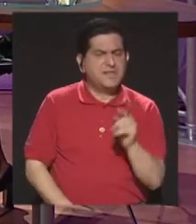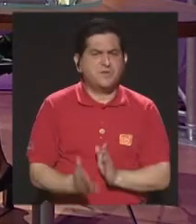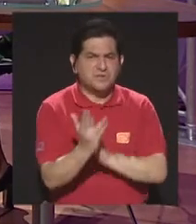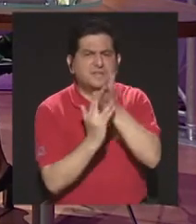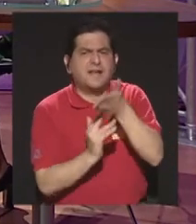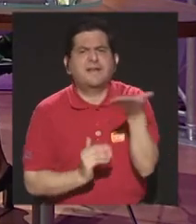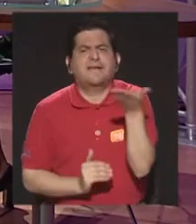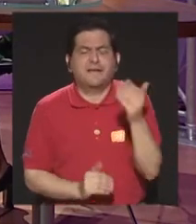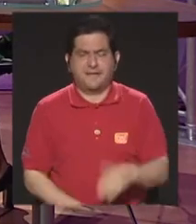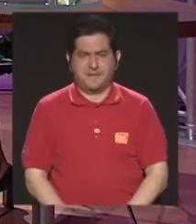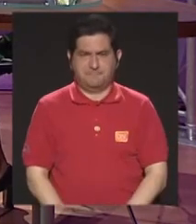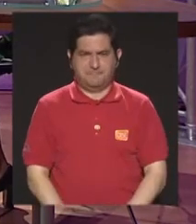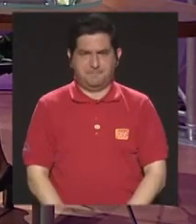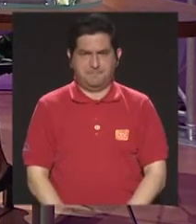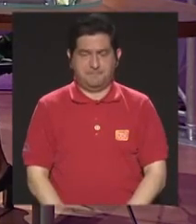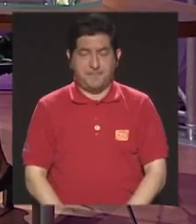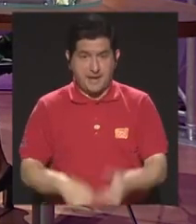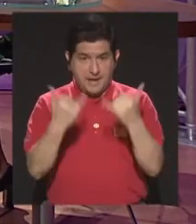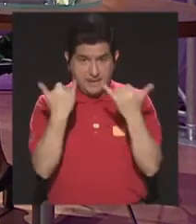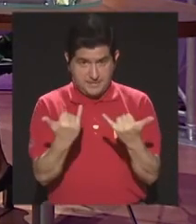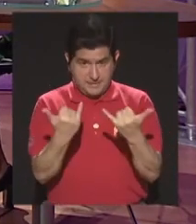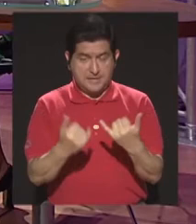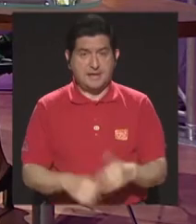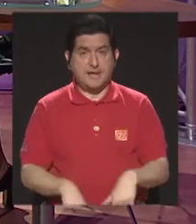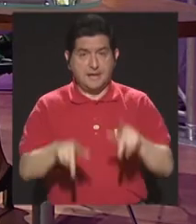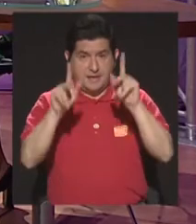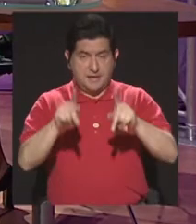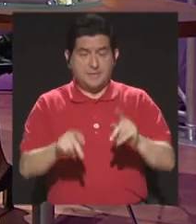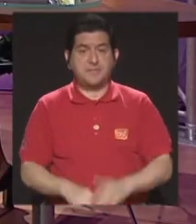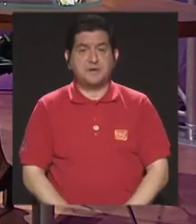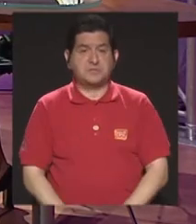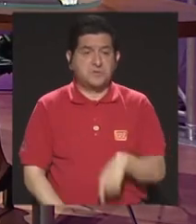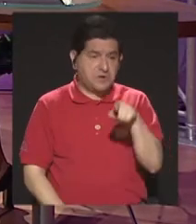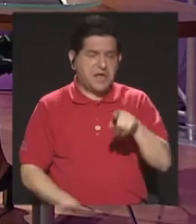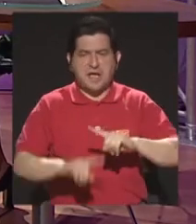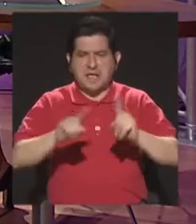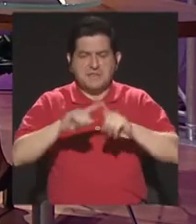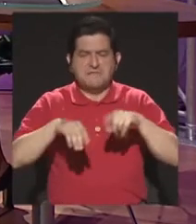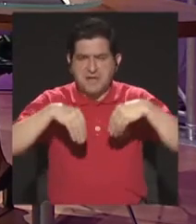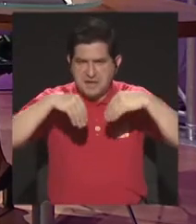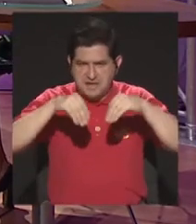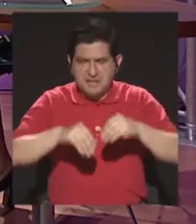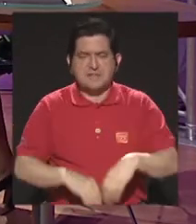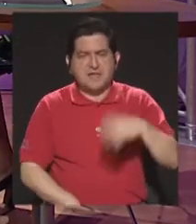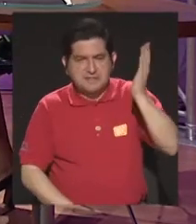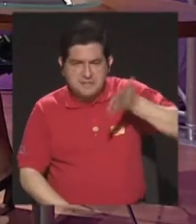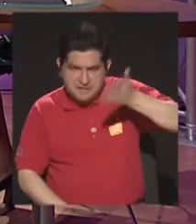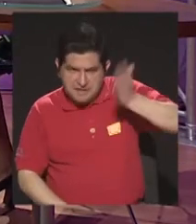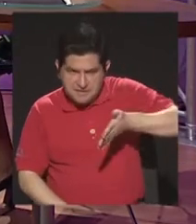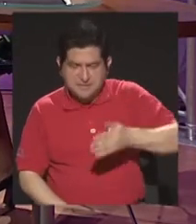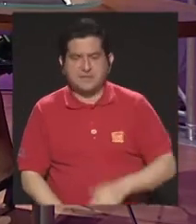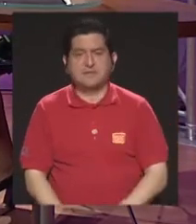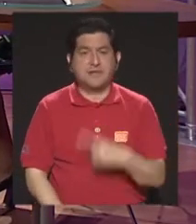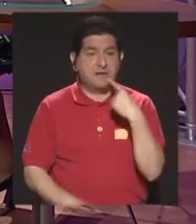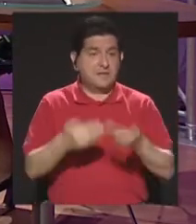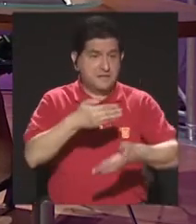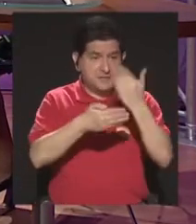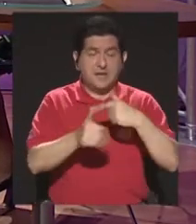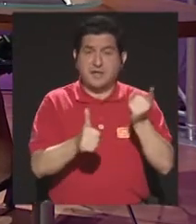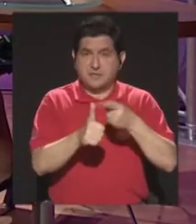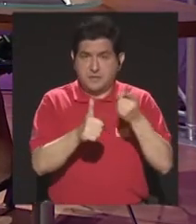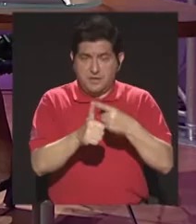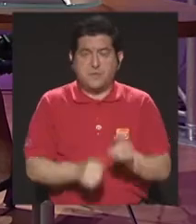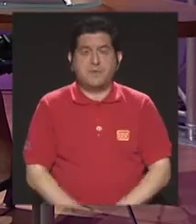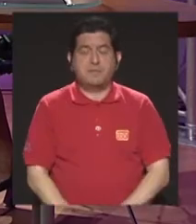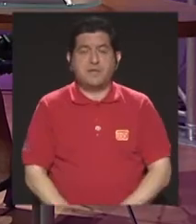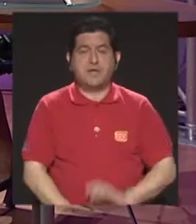entren? Ok, pues bueno, una vez que llegan a la tienda de cualquiera de los dispositivos y la descargan, como estábamos diciendo, lo primero es crear